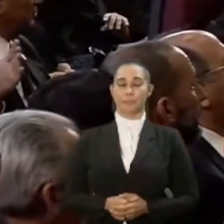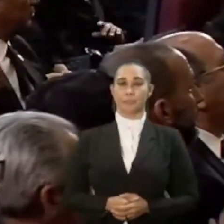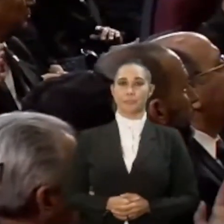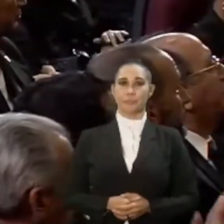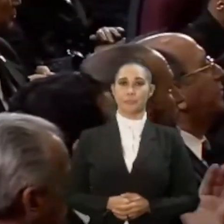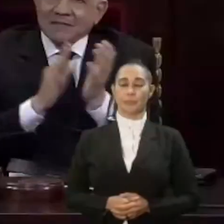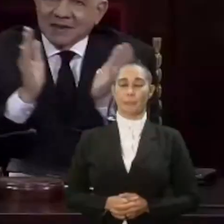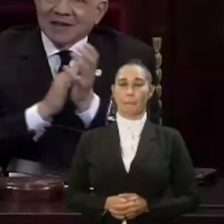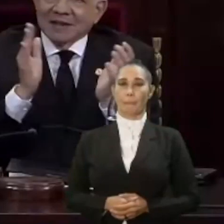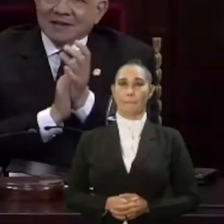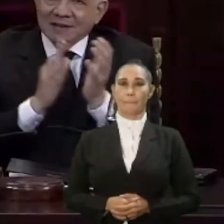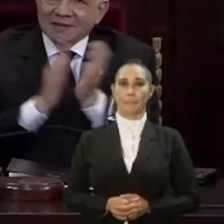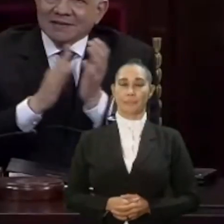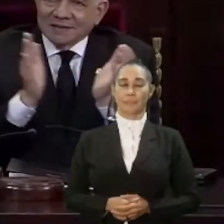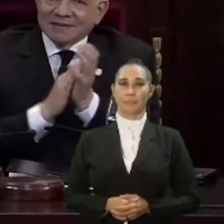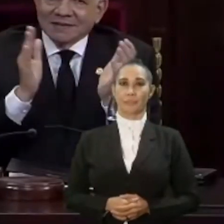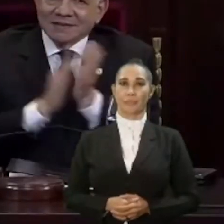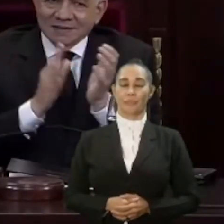CAS.